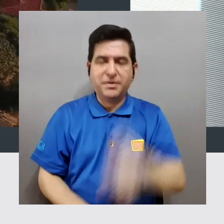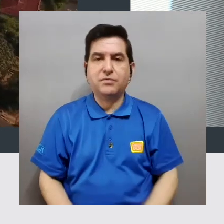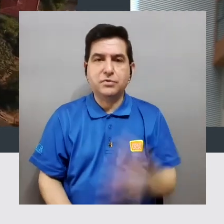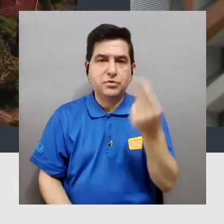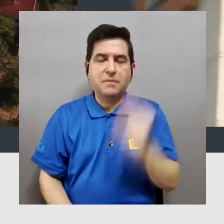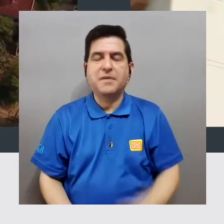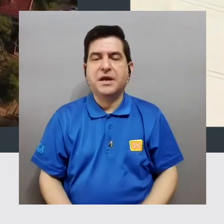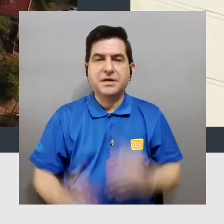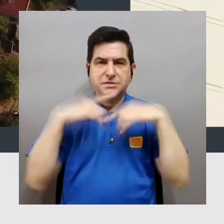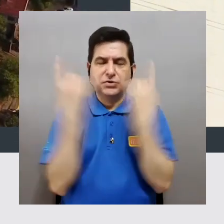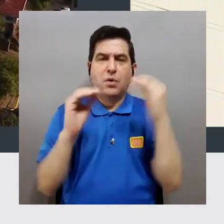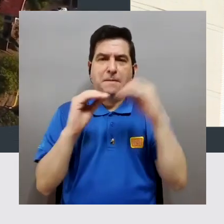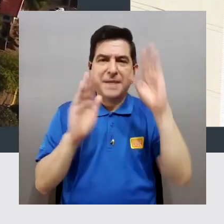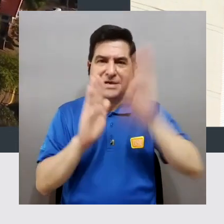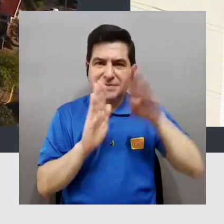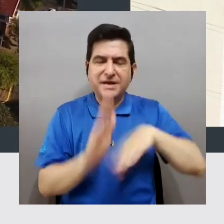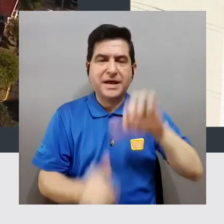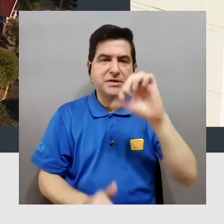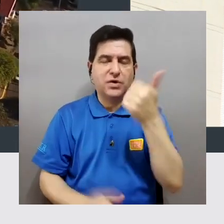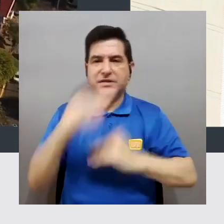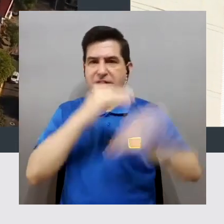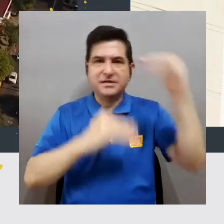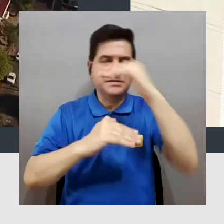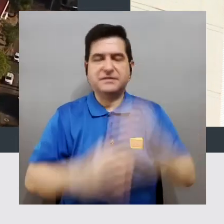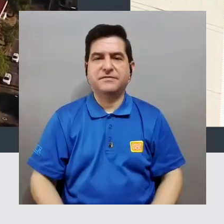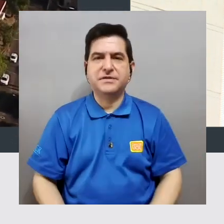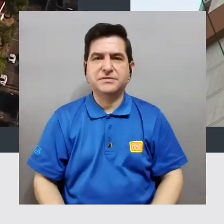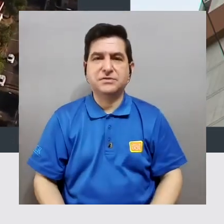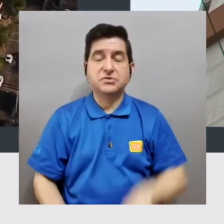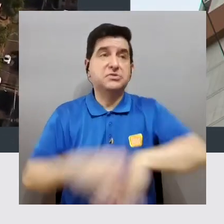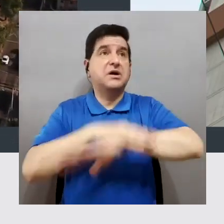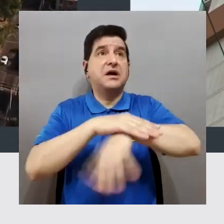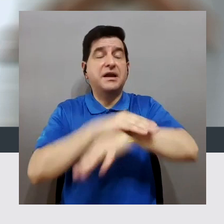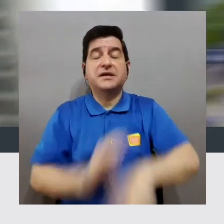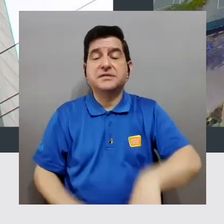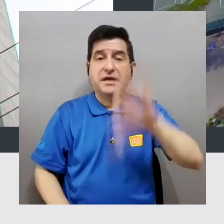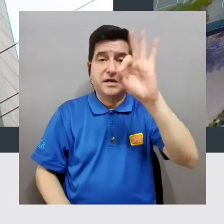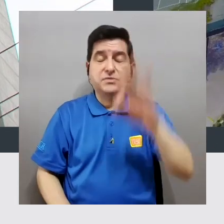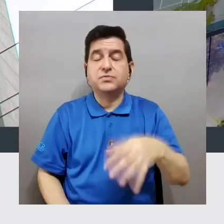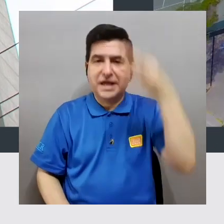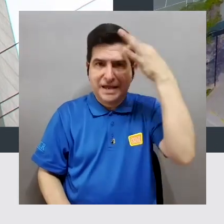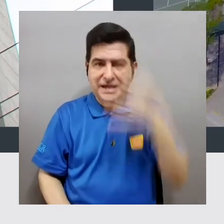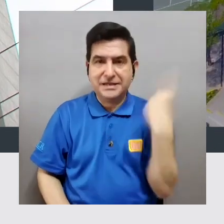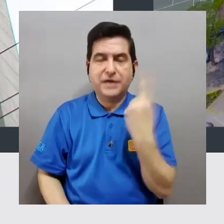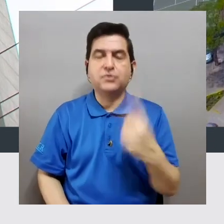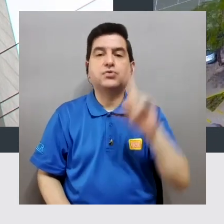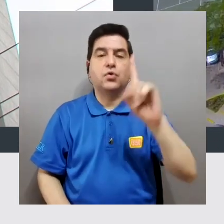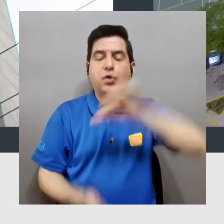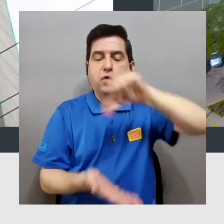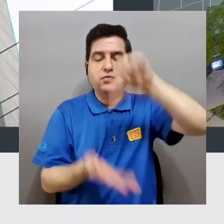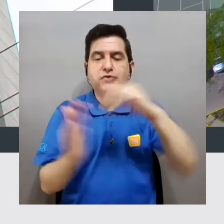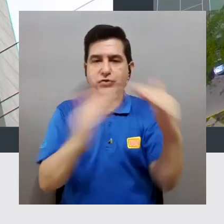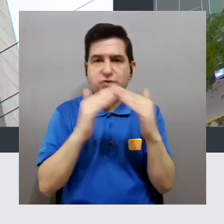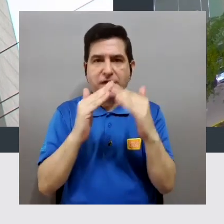precio de los apartamentos más baratos en 10 torres residenciales, que escogió al azar y usando como único criterio que se ubicaran en un